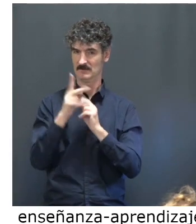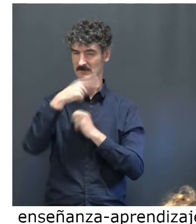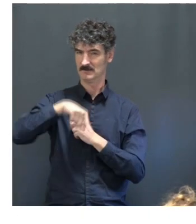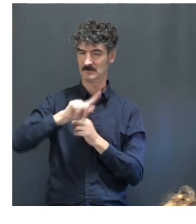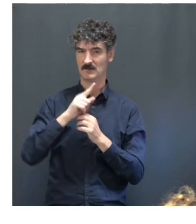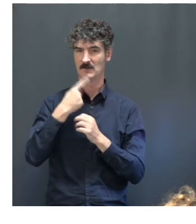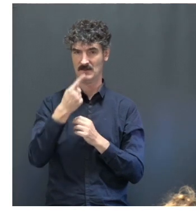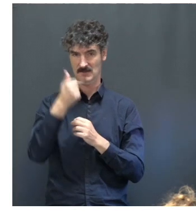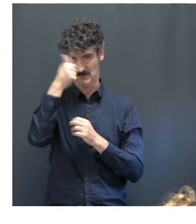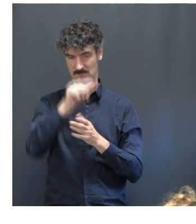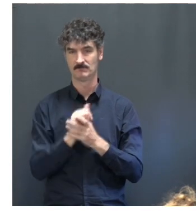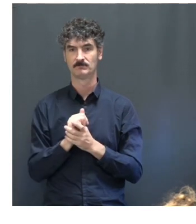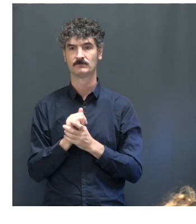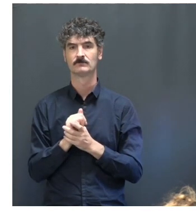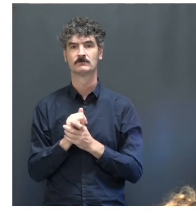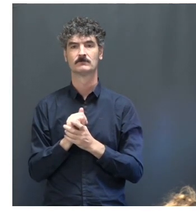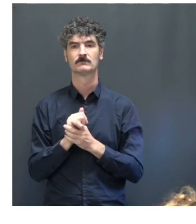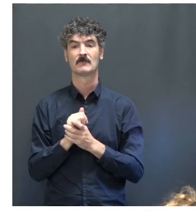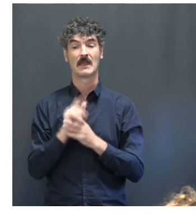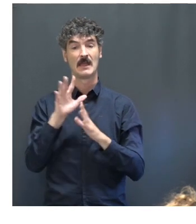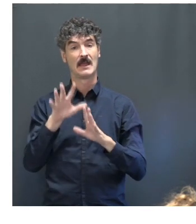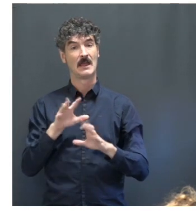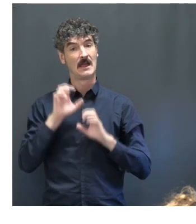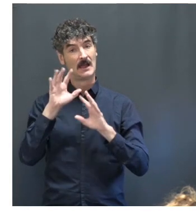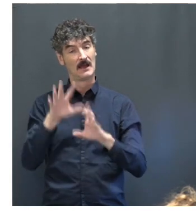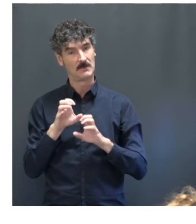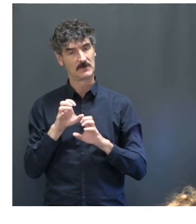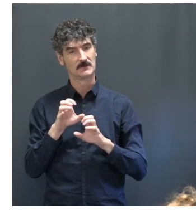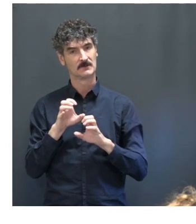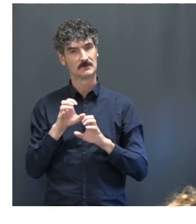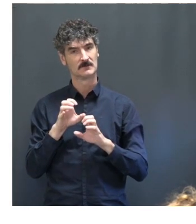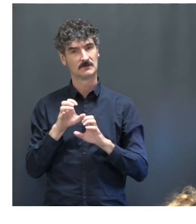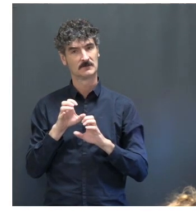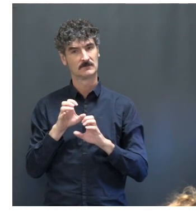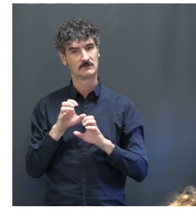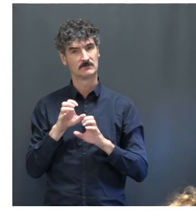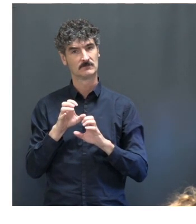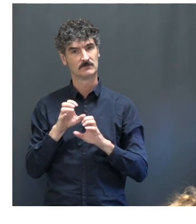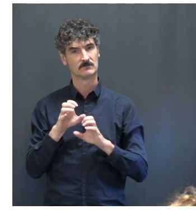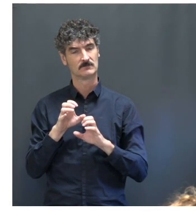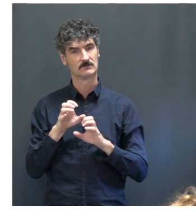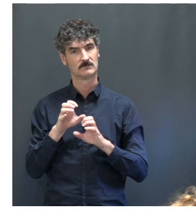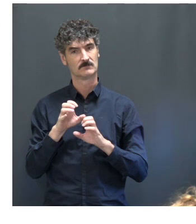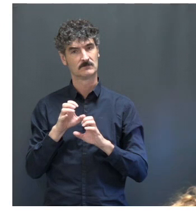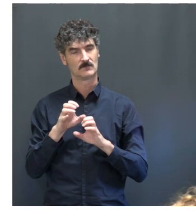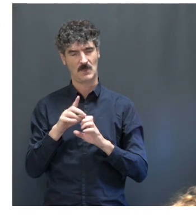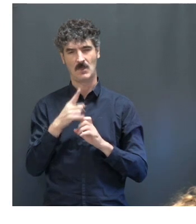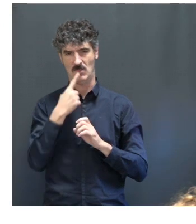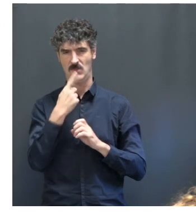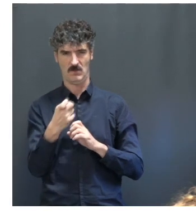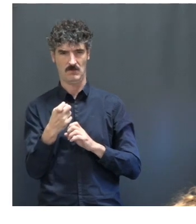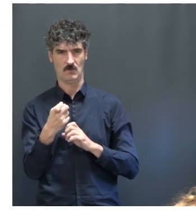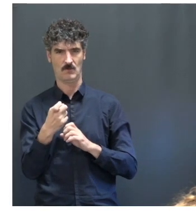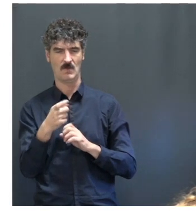Surge de manera evidente que el aprendizaje es algo más complejo que es